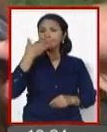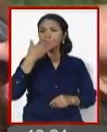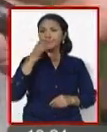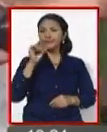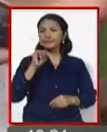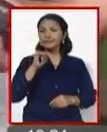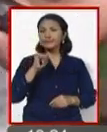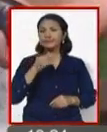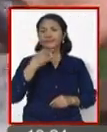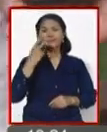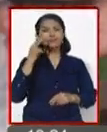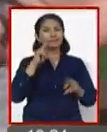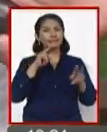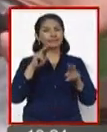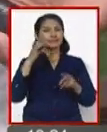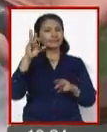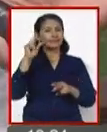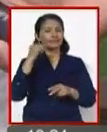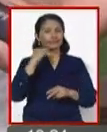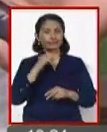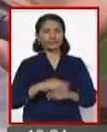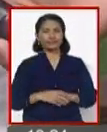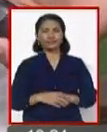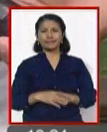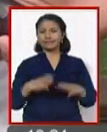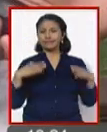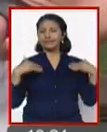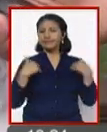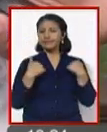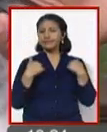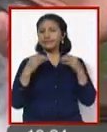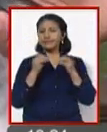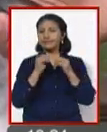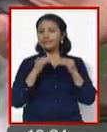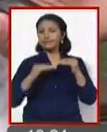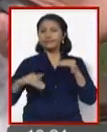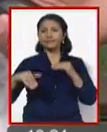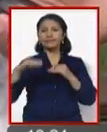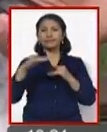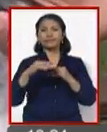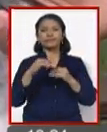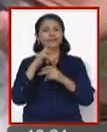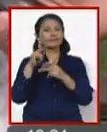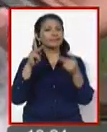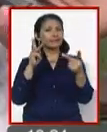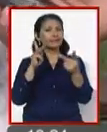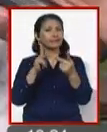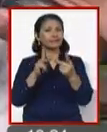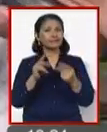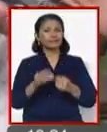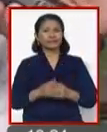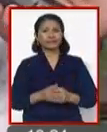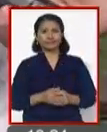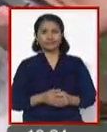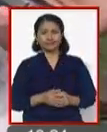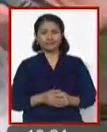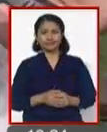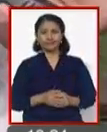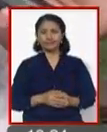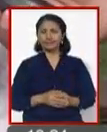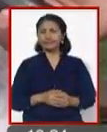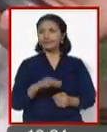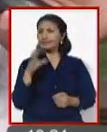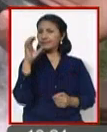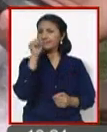si ve, ¿no? No. ¿Por qué? Porque el animal es más, tiene más precisión en lo que es